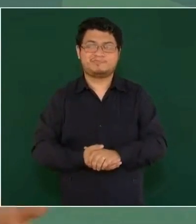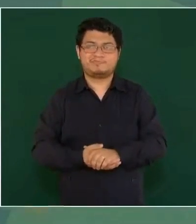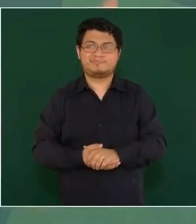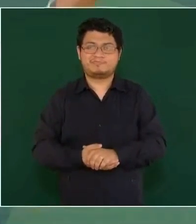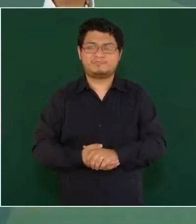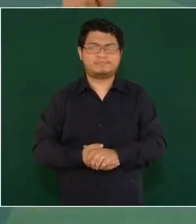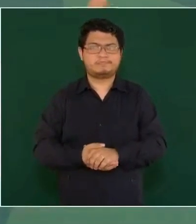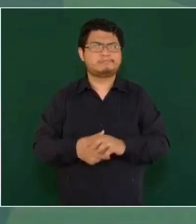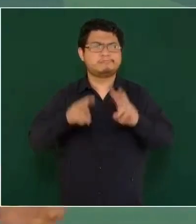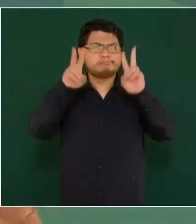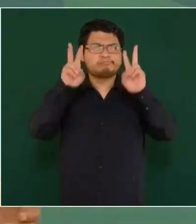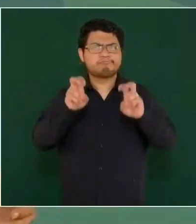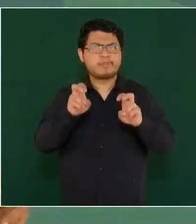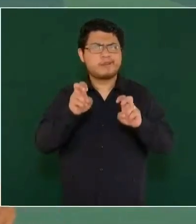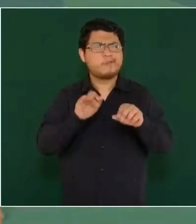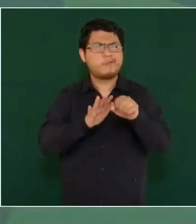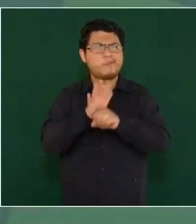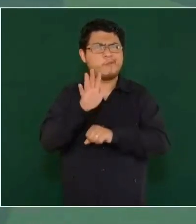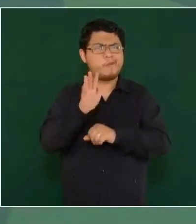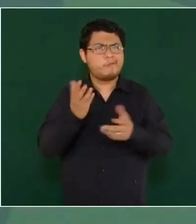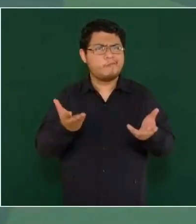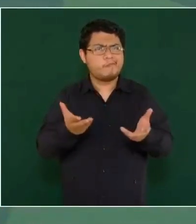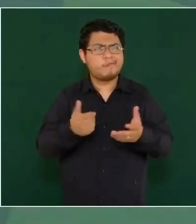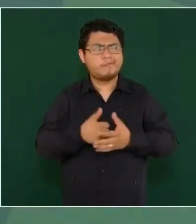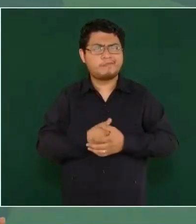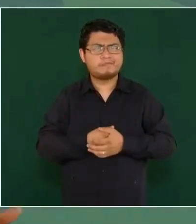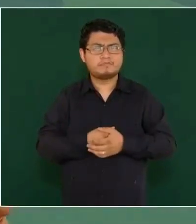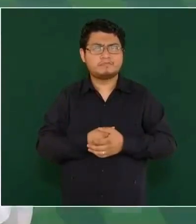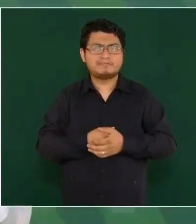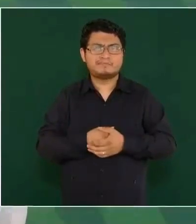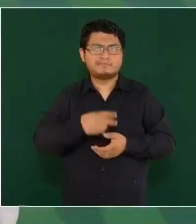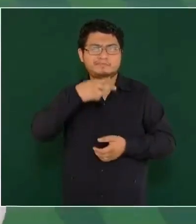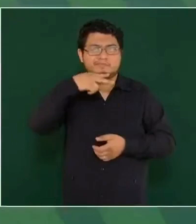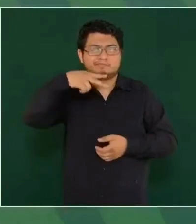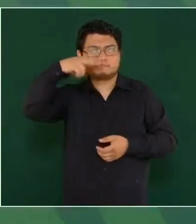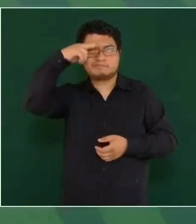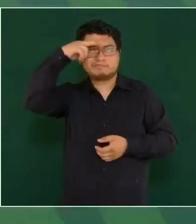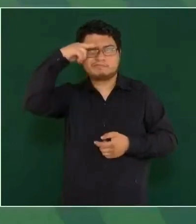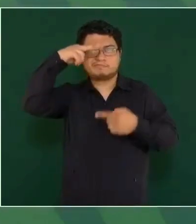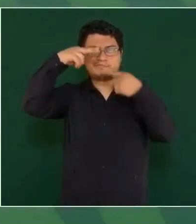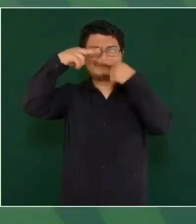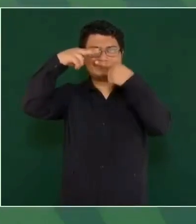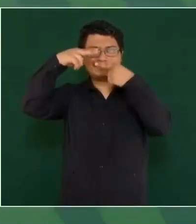es el hecho de pensar que la ignorancia